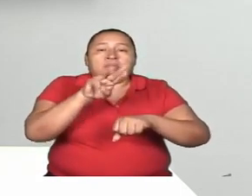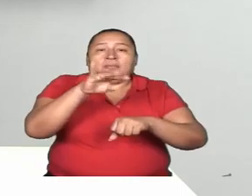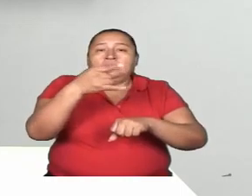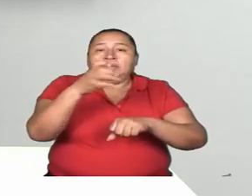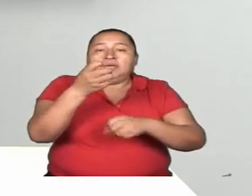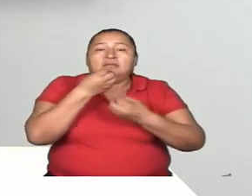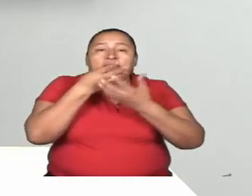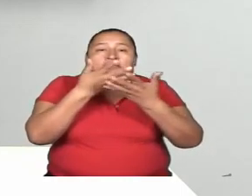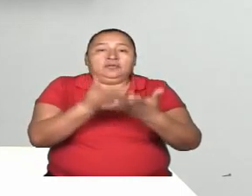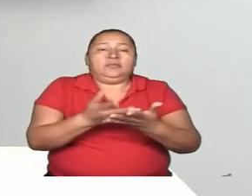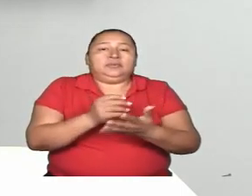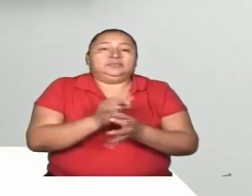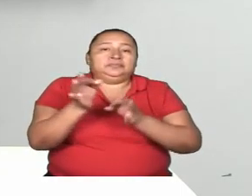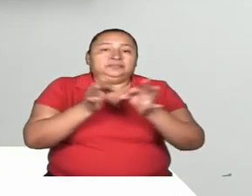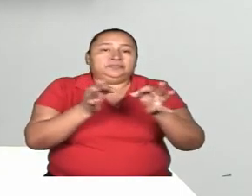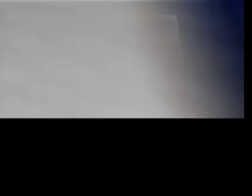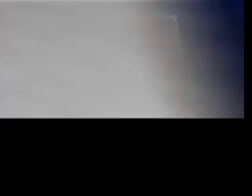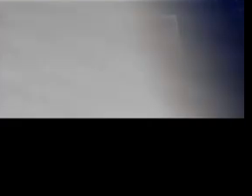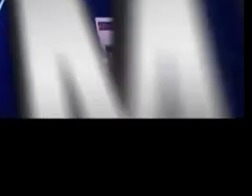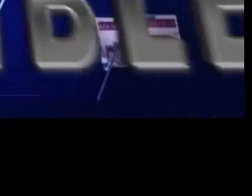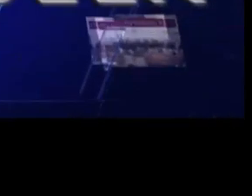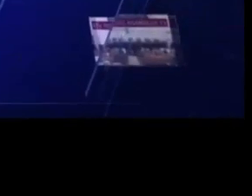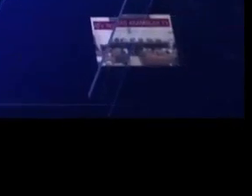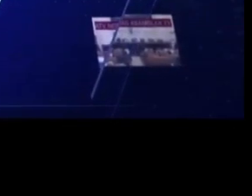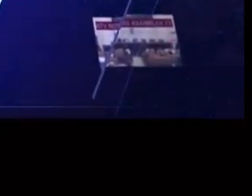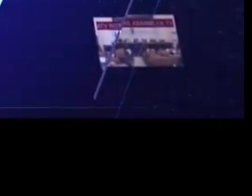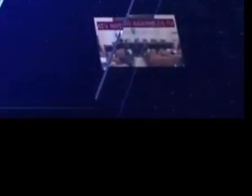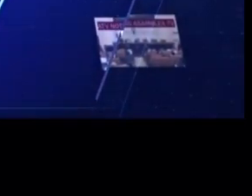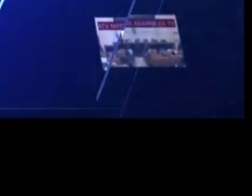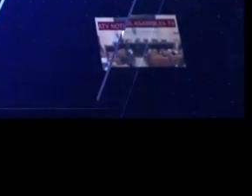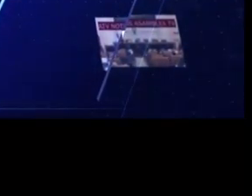Mena, con el detalle de esta información.